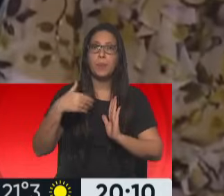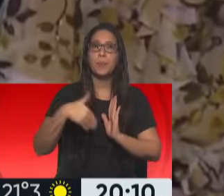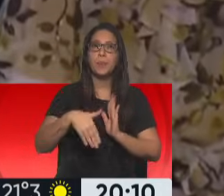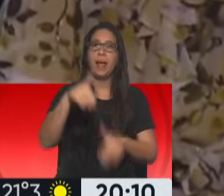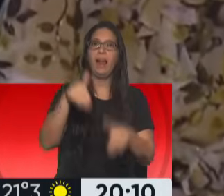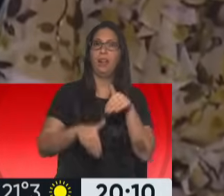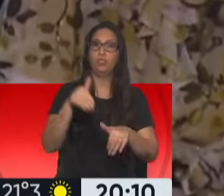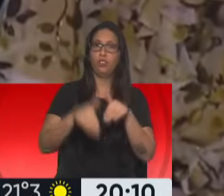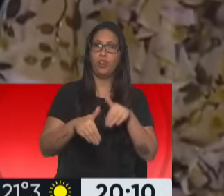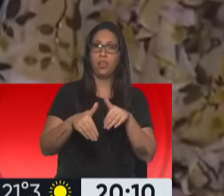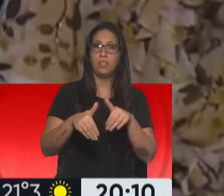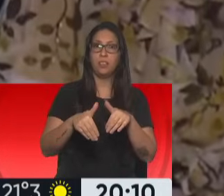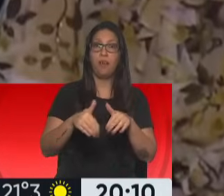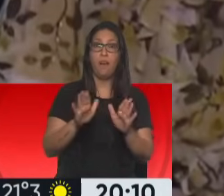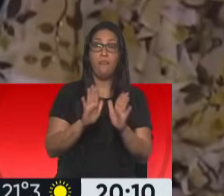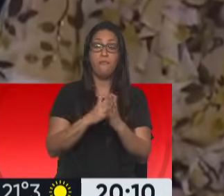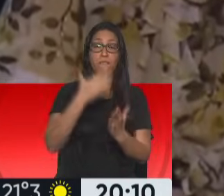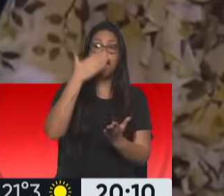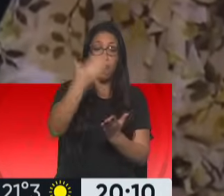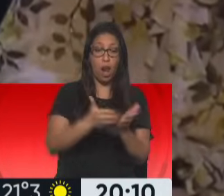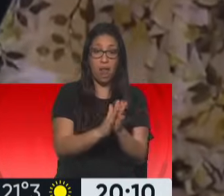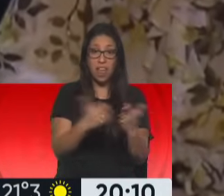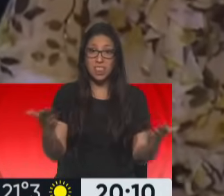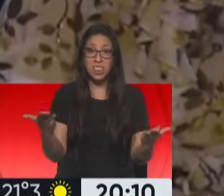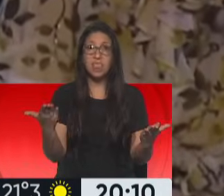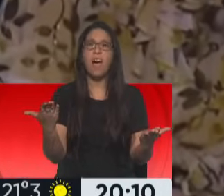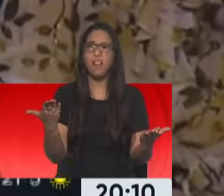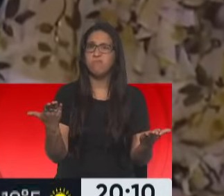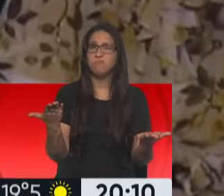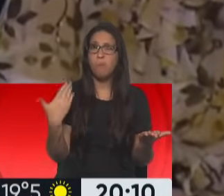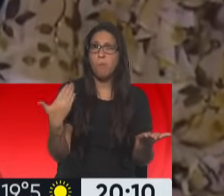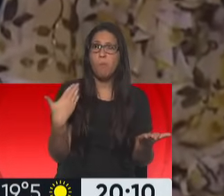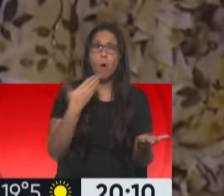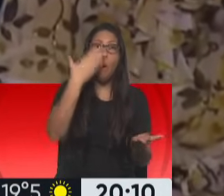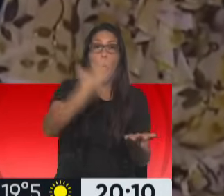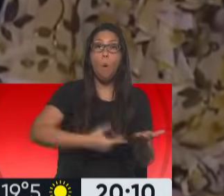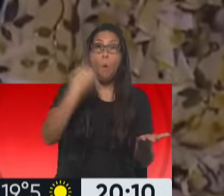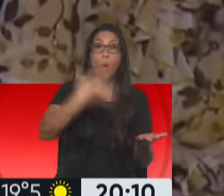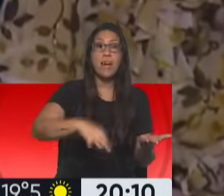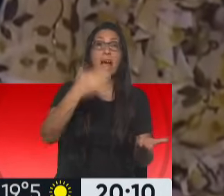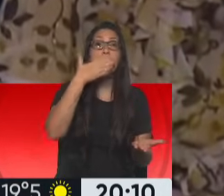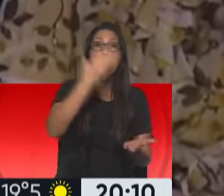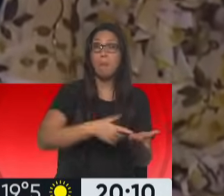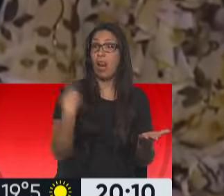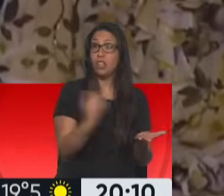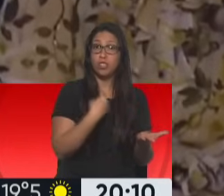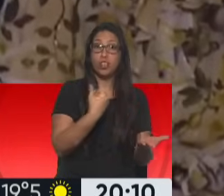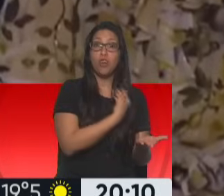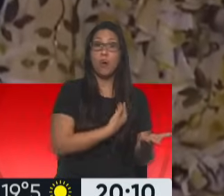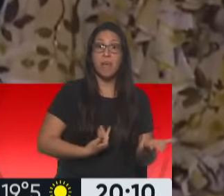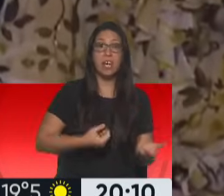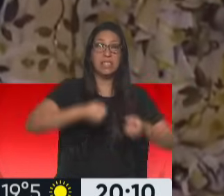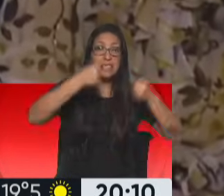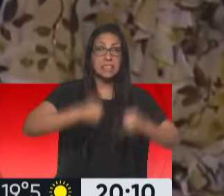votar con una boleta que permite el fraude, no con la boleta única papel que el gobierno liberal emprendió